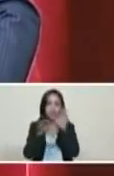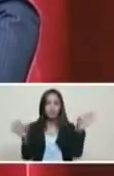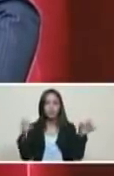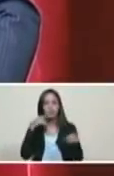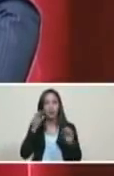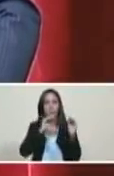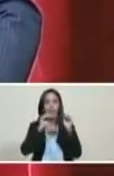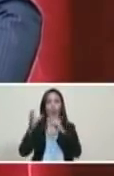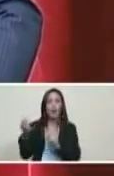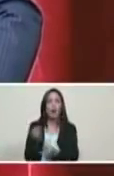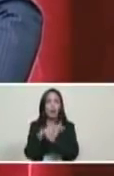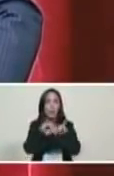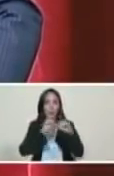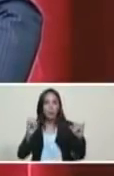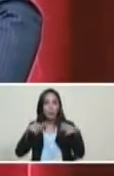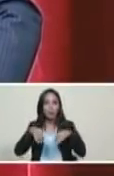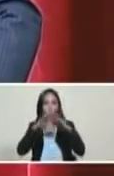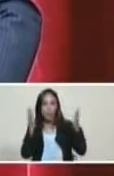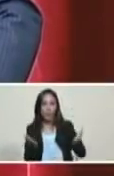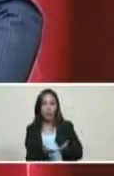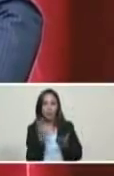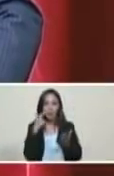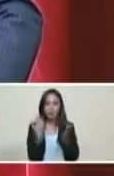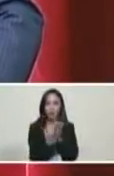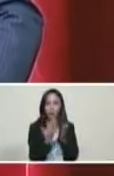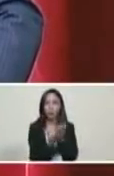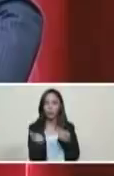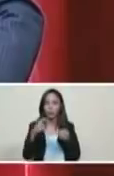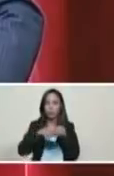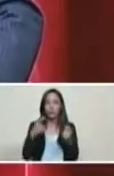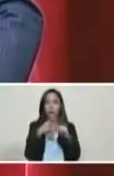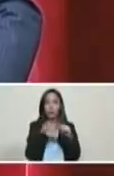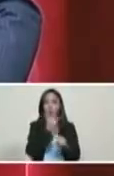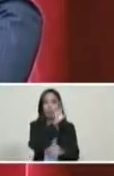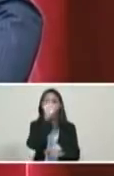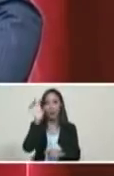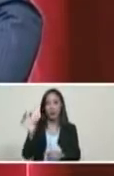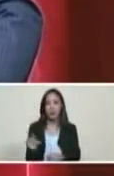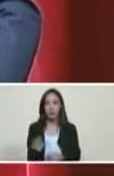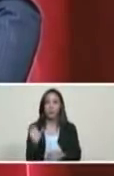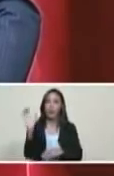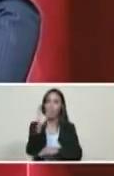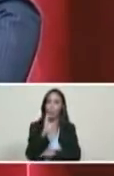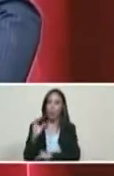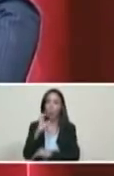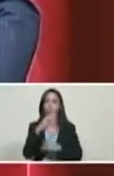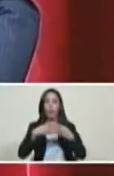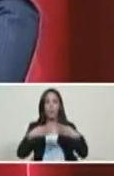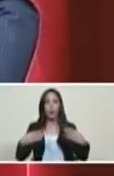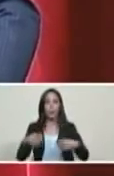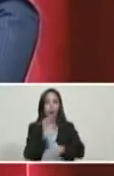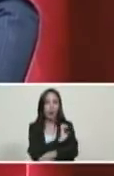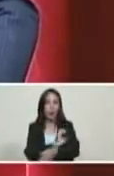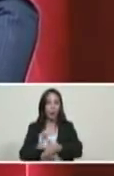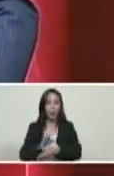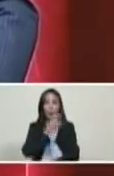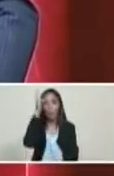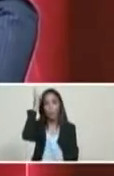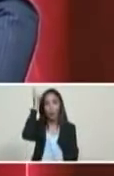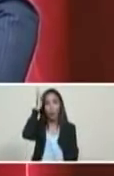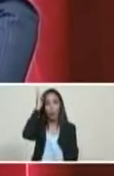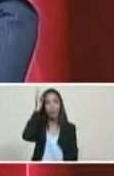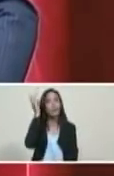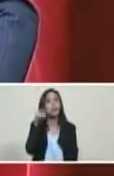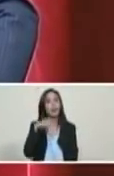los países que hoy conforman las naciones bolivarianas: Colombia, Panamá, Ecuador, Perú y